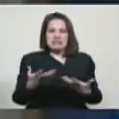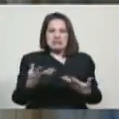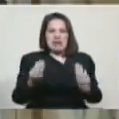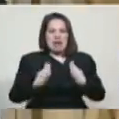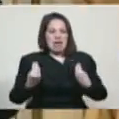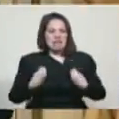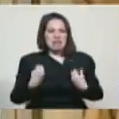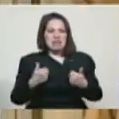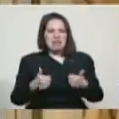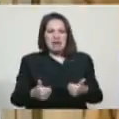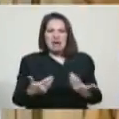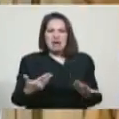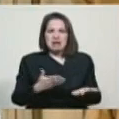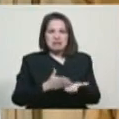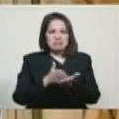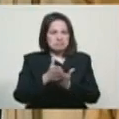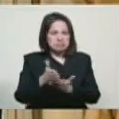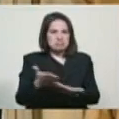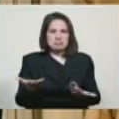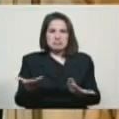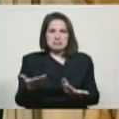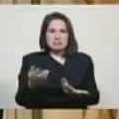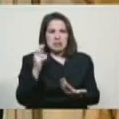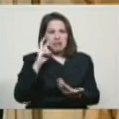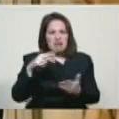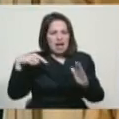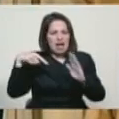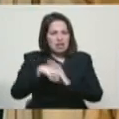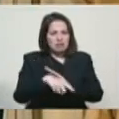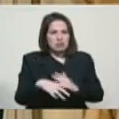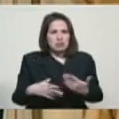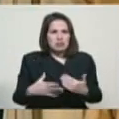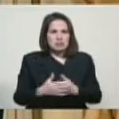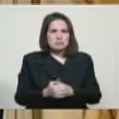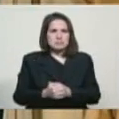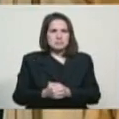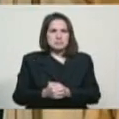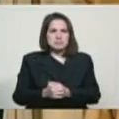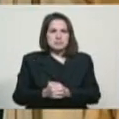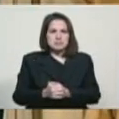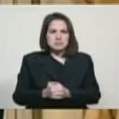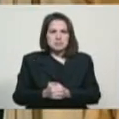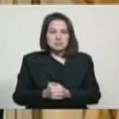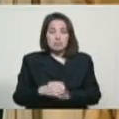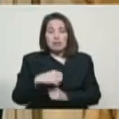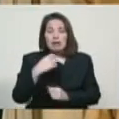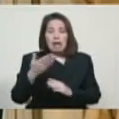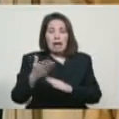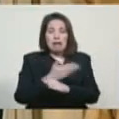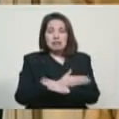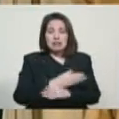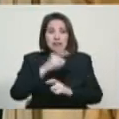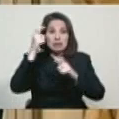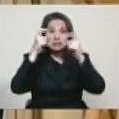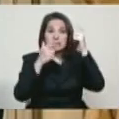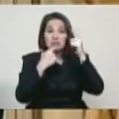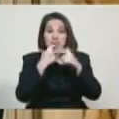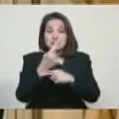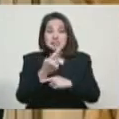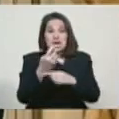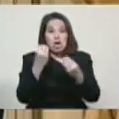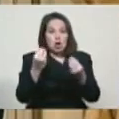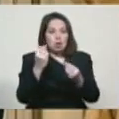cotidiana. Y allí es donde, en palabras del comandante Chávez, hay que poner el dedo en la